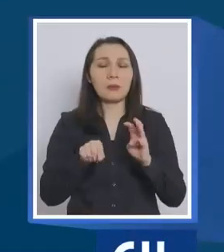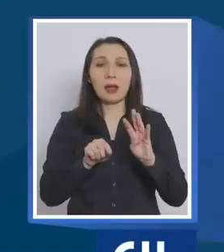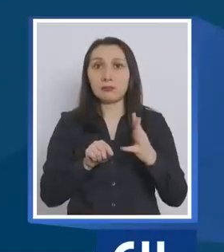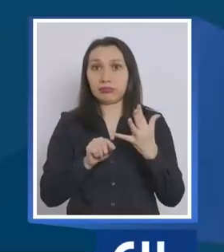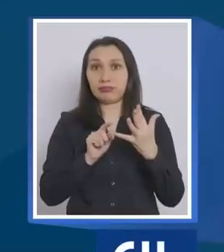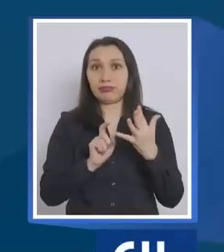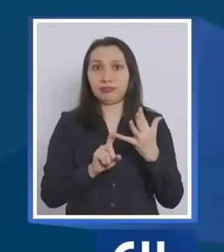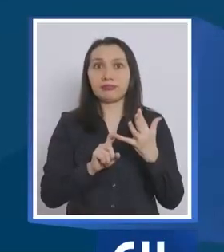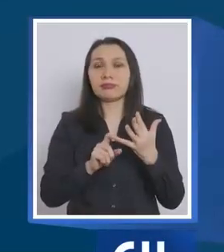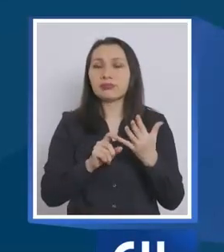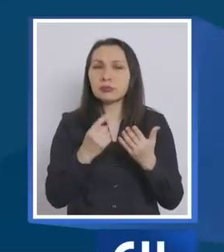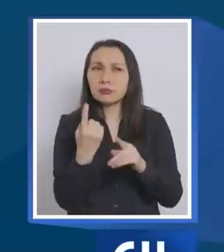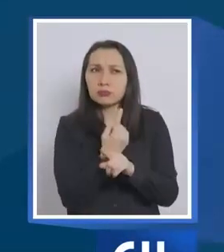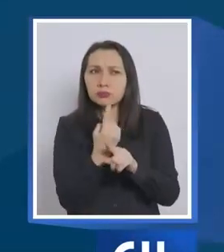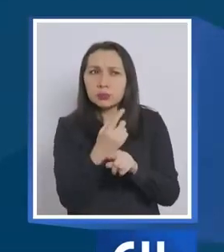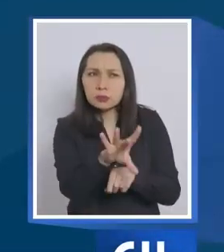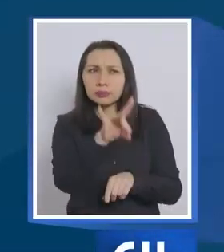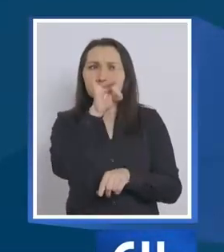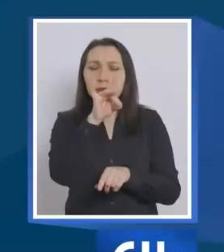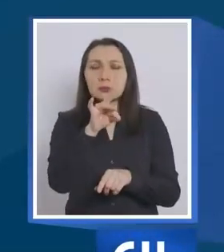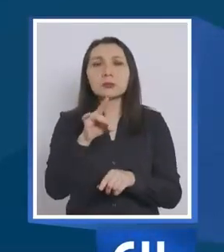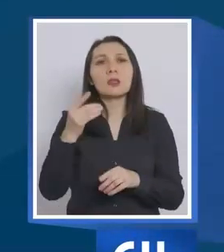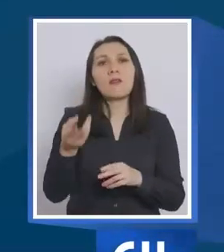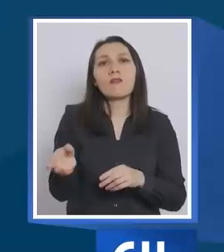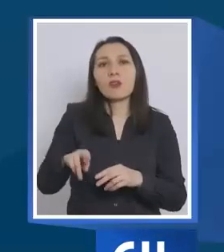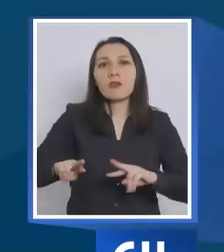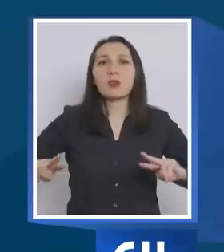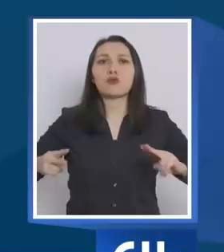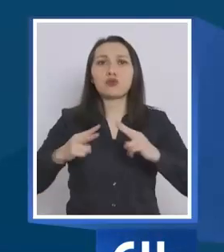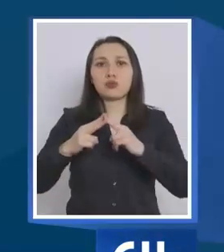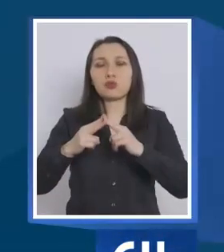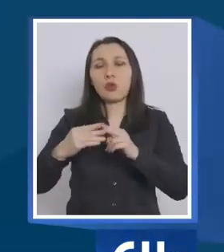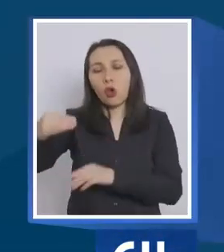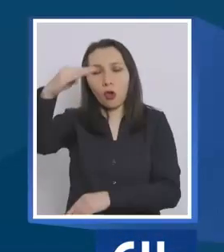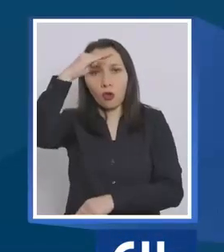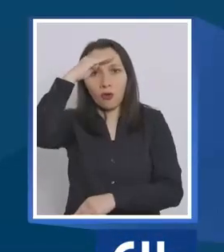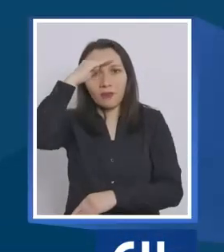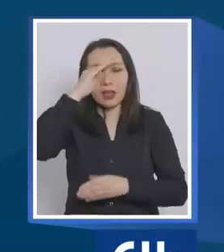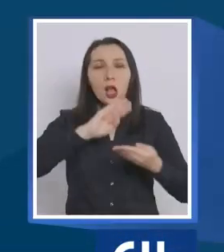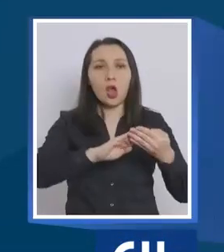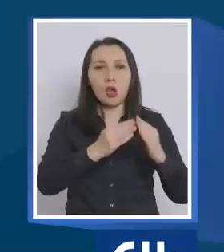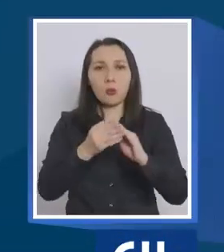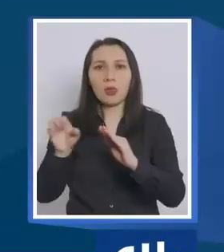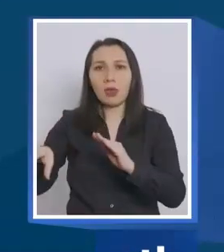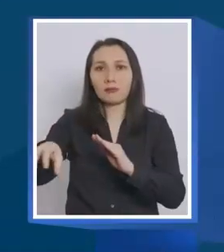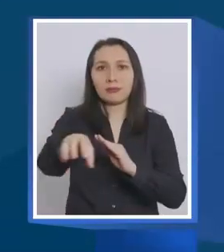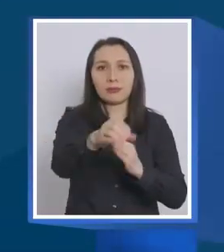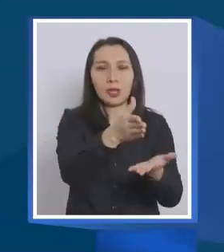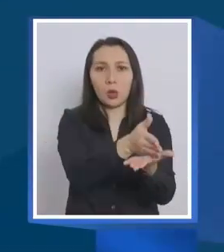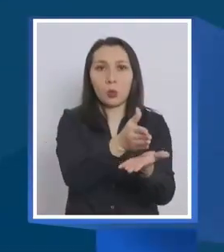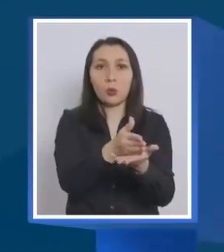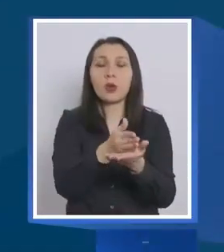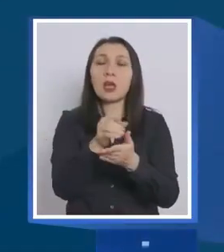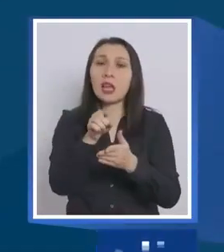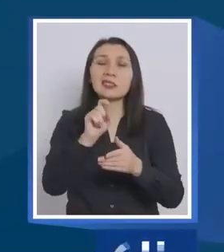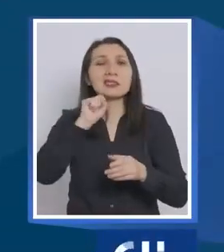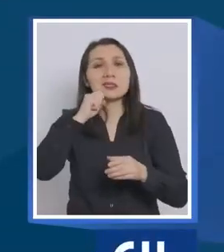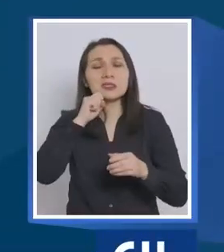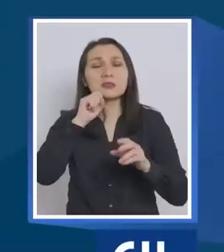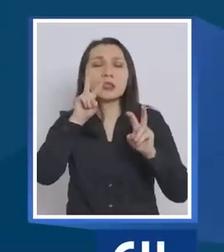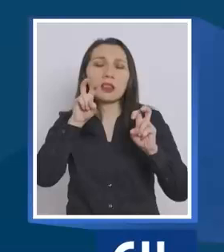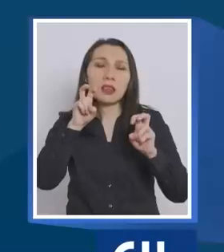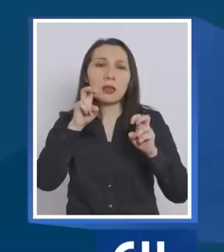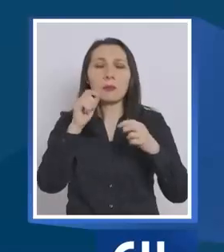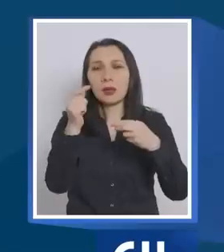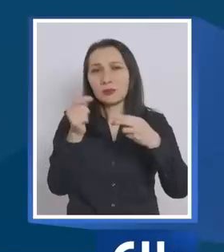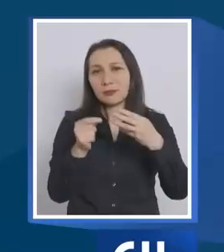estas conversaciones es que lo fundamental de reconstruir confianza con las comunidades educativas y que esto debe estar asociado a un